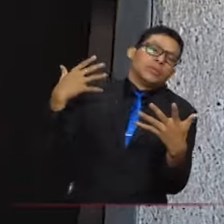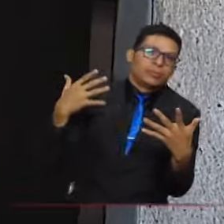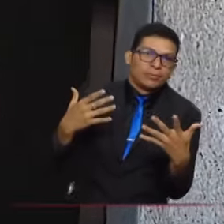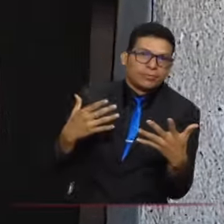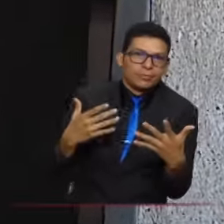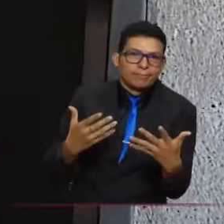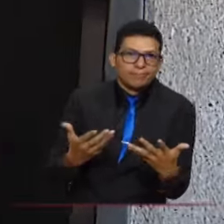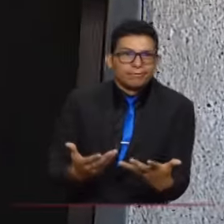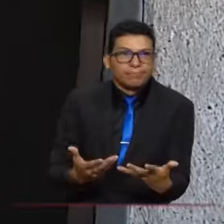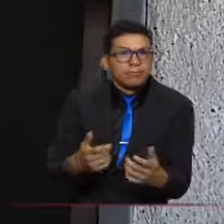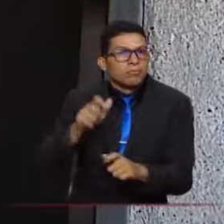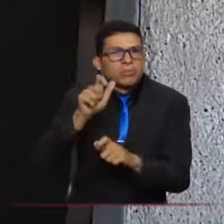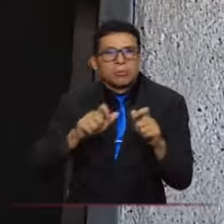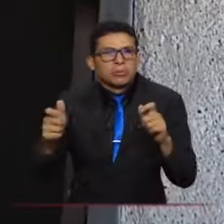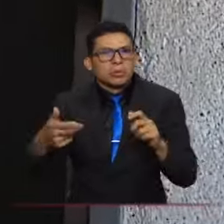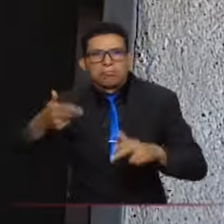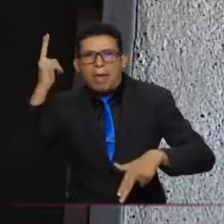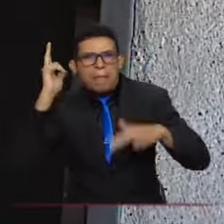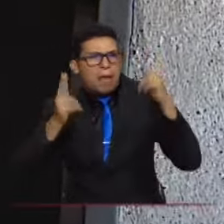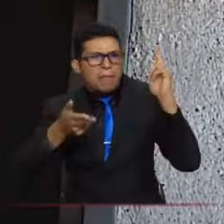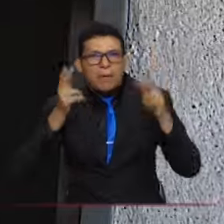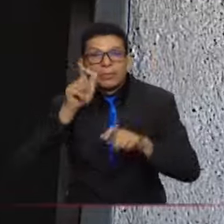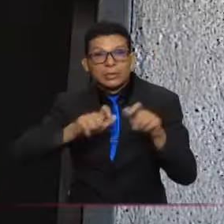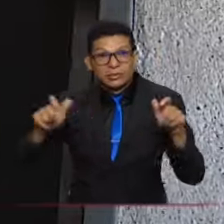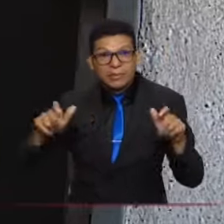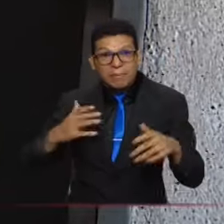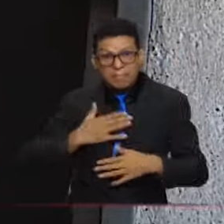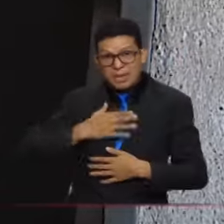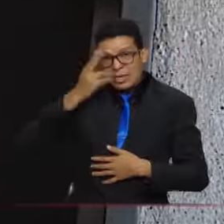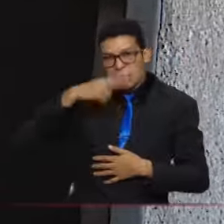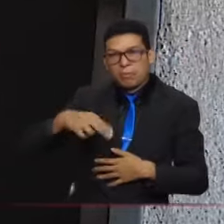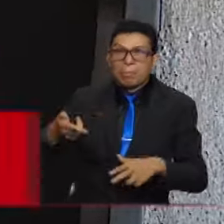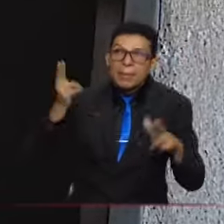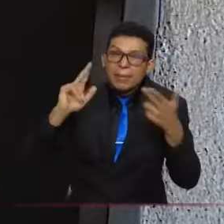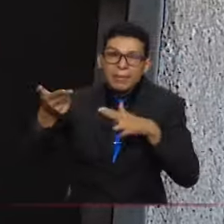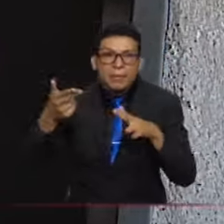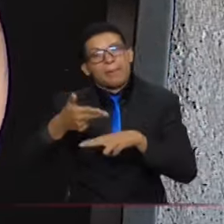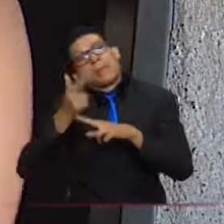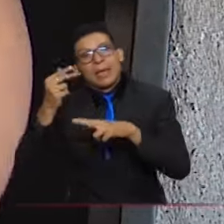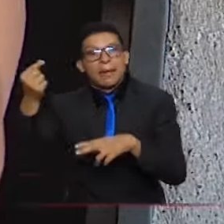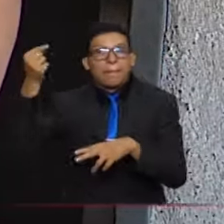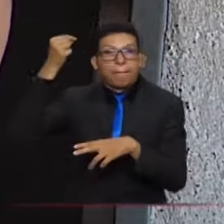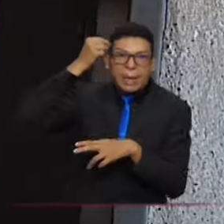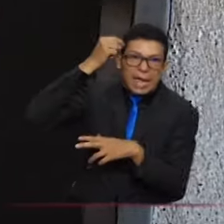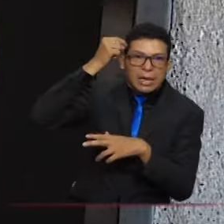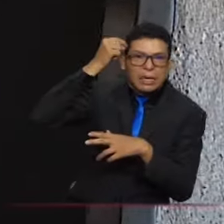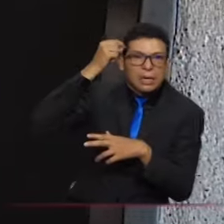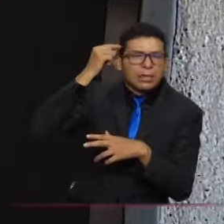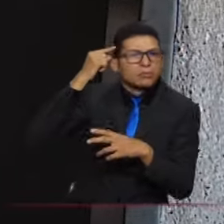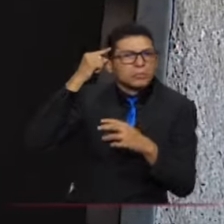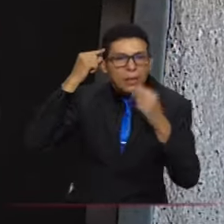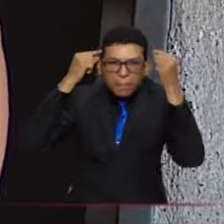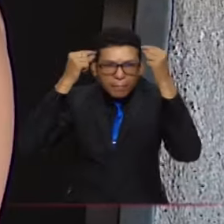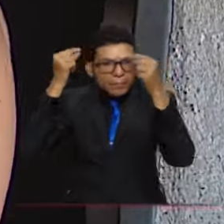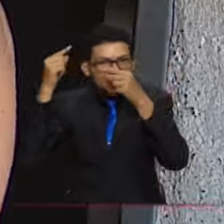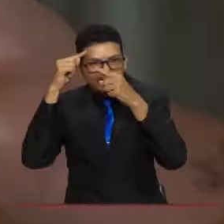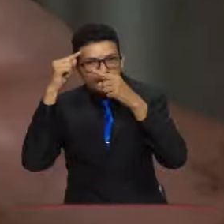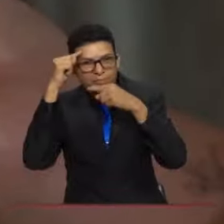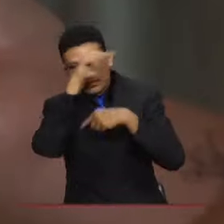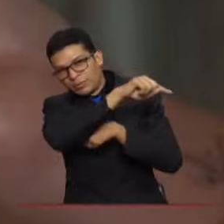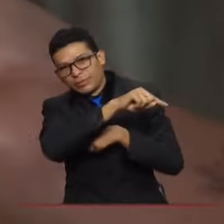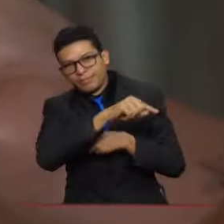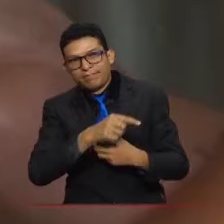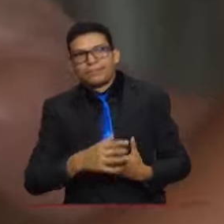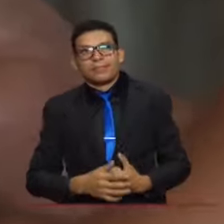tipos a dar bala por acá y mi hijo recibió el impacto en la cabeza, le entró y le salió por la frente.